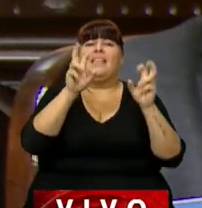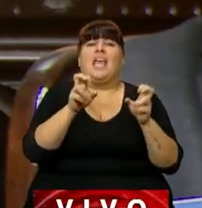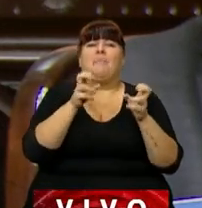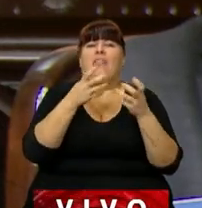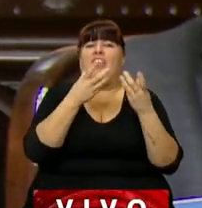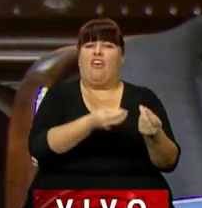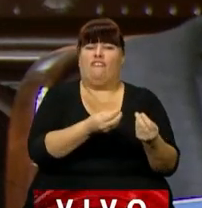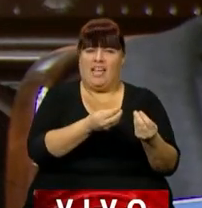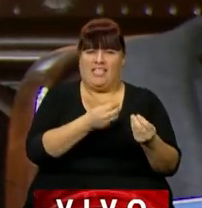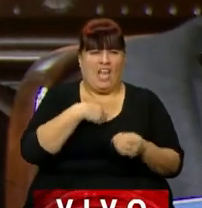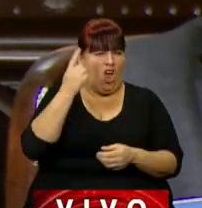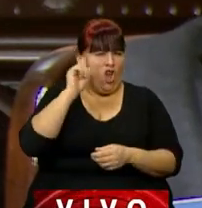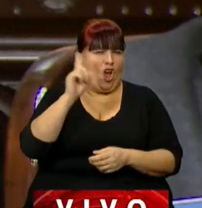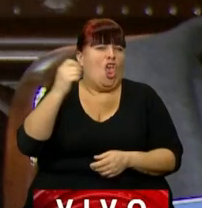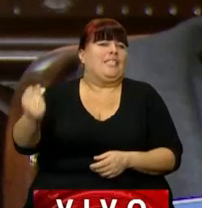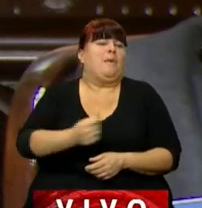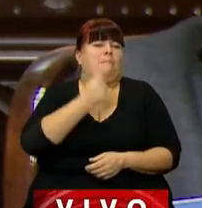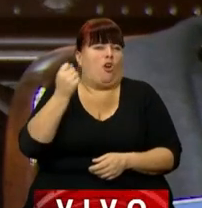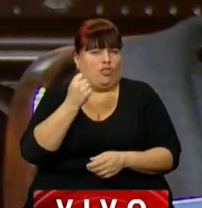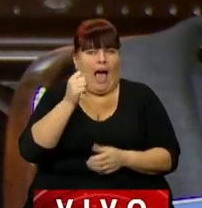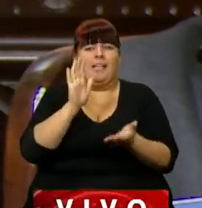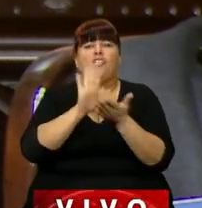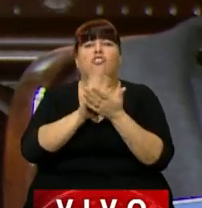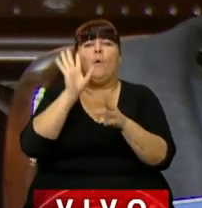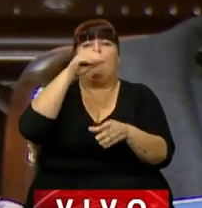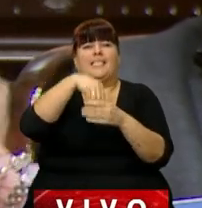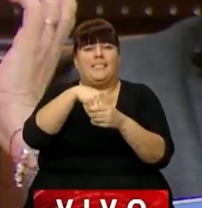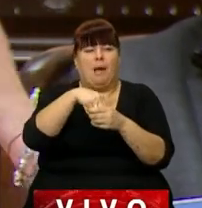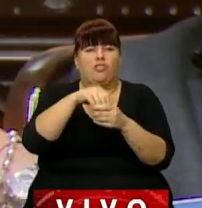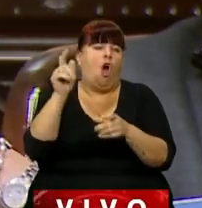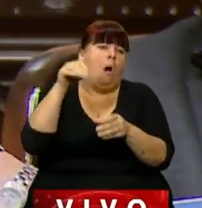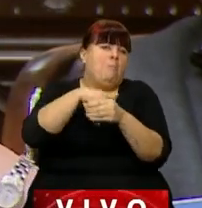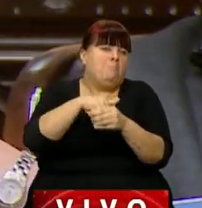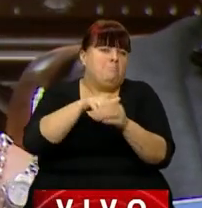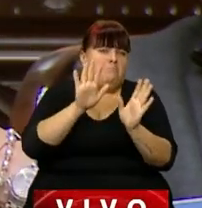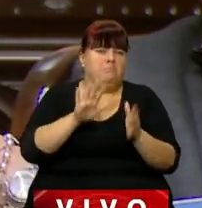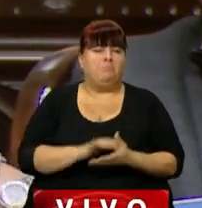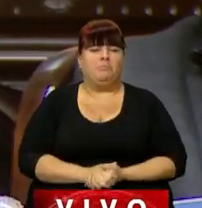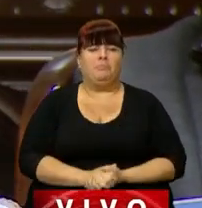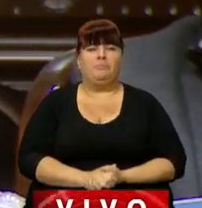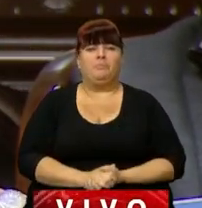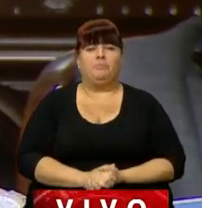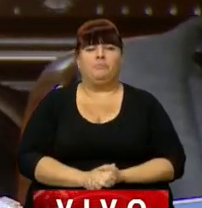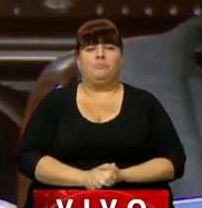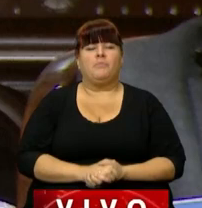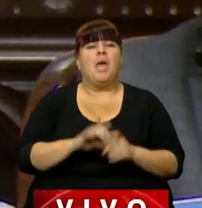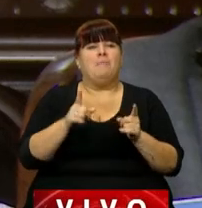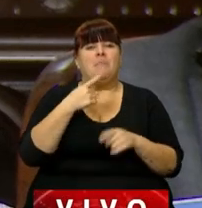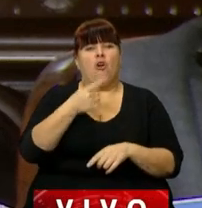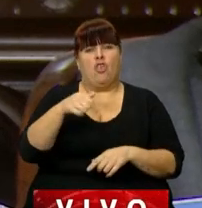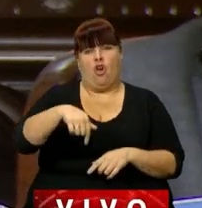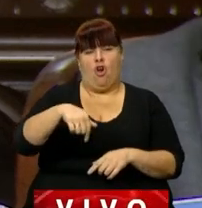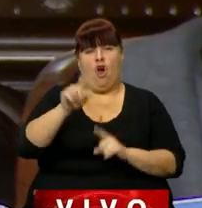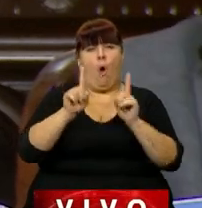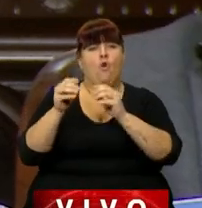defensa. No creo que sea tan importante la participación y la incumbencia que tiene. Porque como decía hoy a